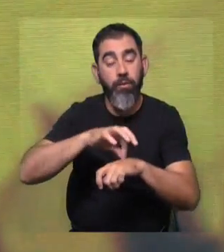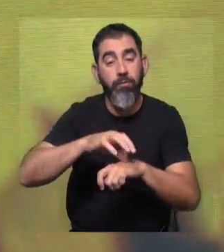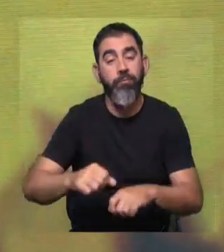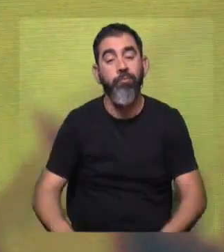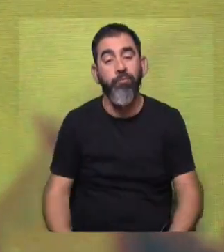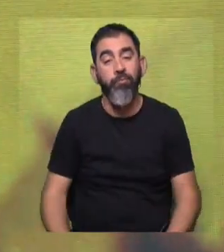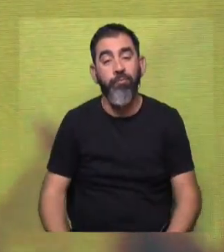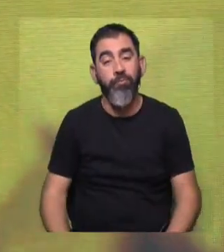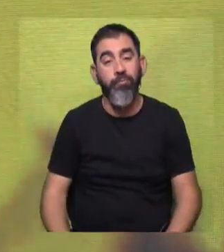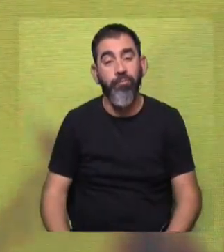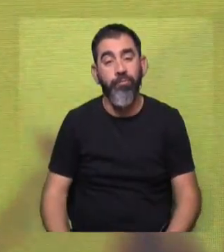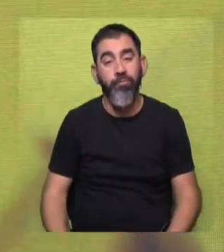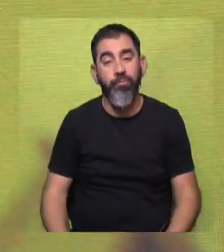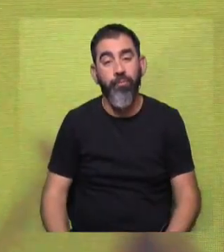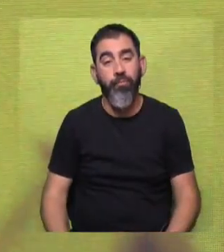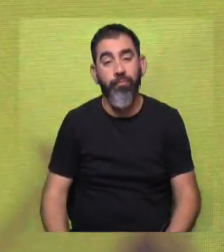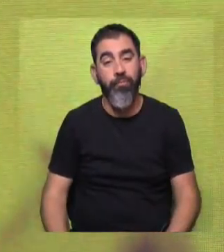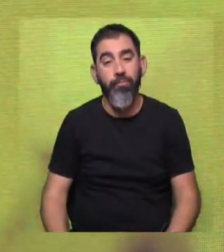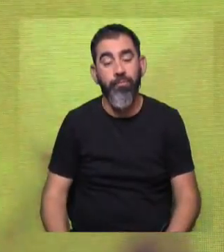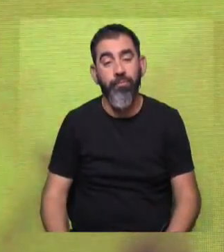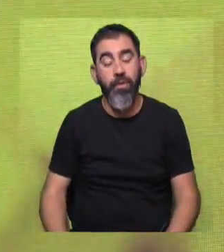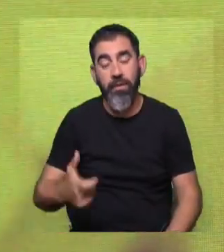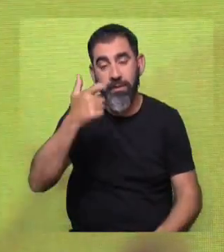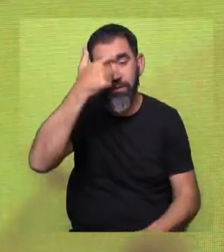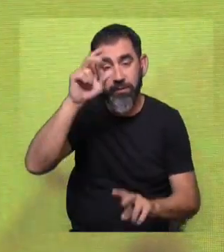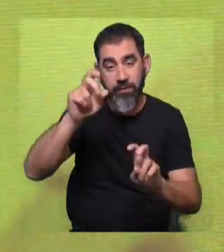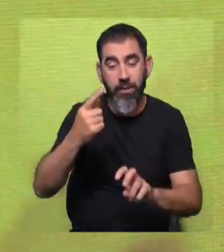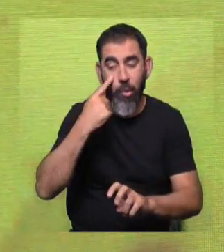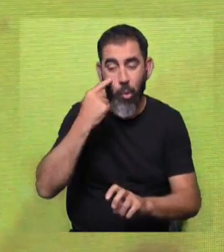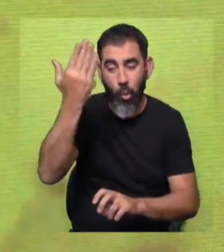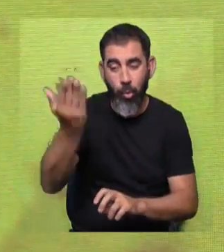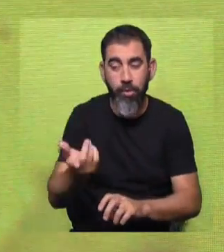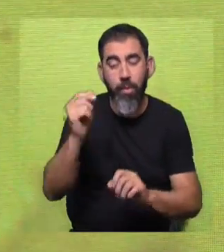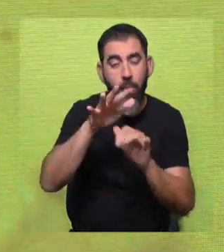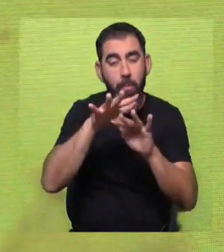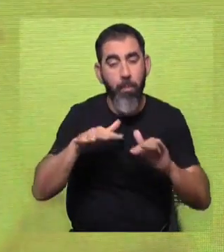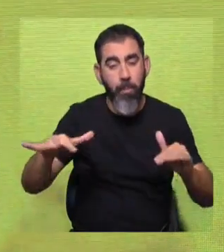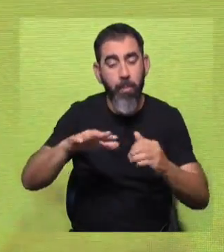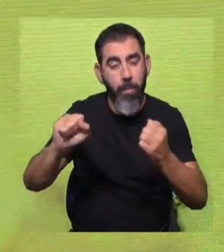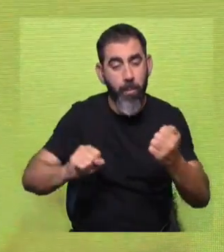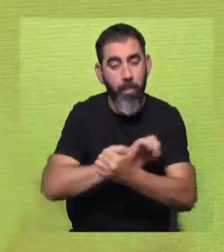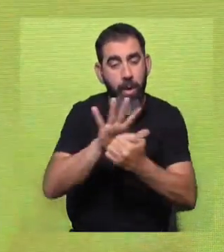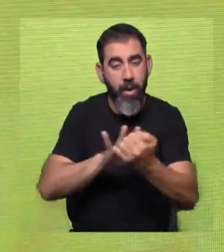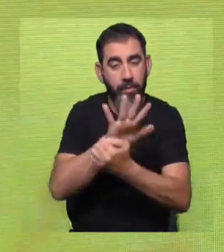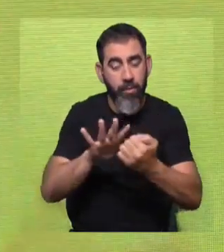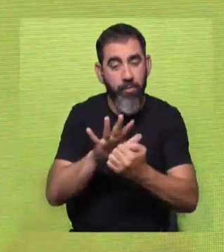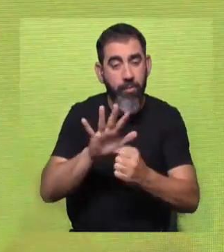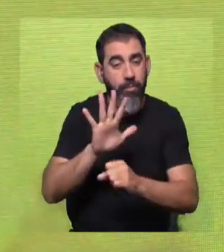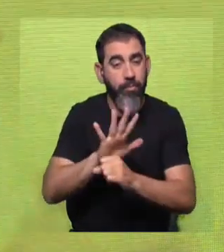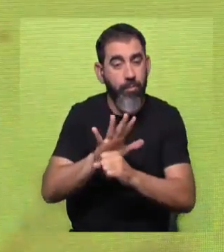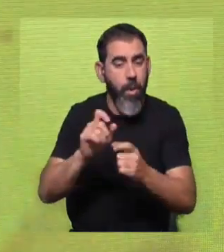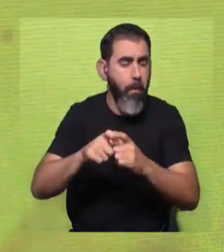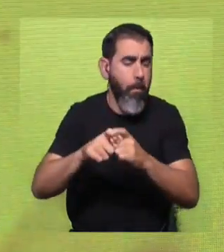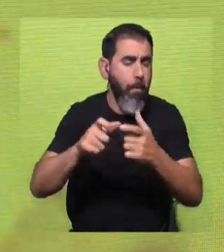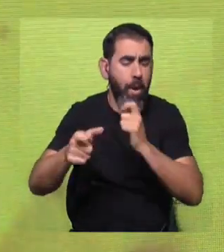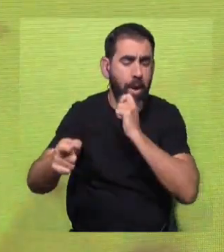Y reciente, a ver, los que estamos en ciencia te tenemos en el radar, pero de la pandemia para acá, hubo como un aluvión de